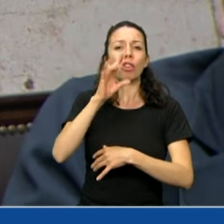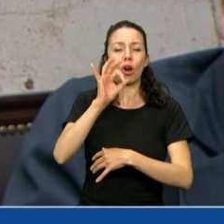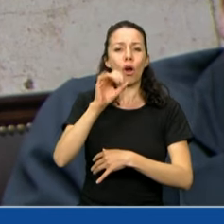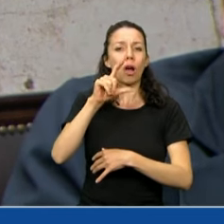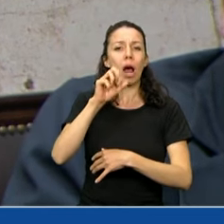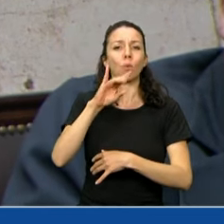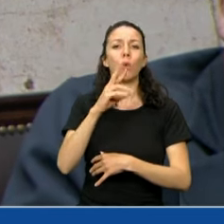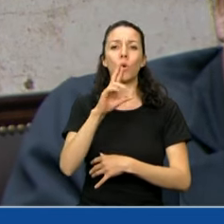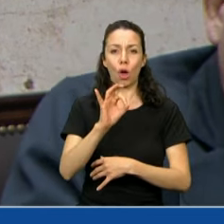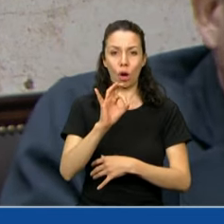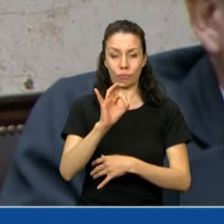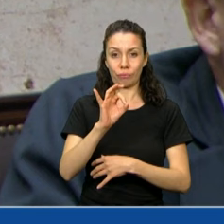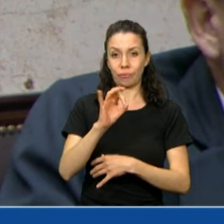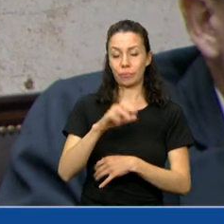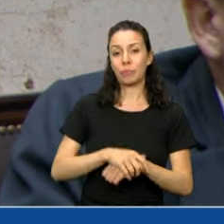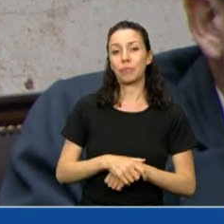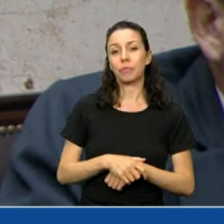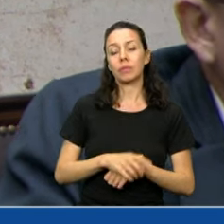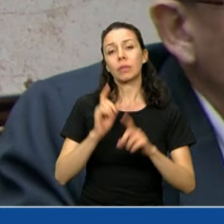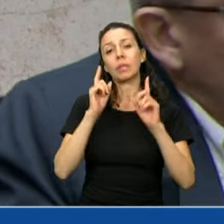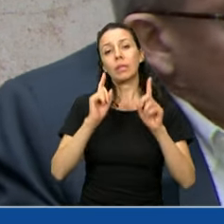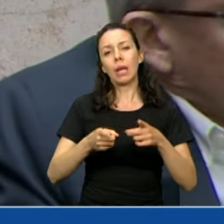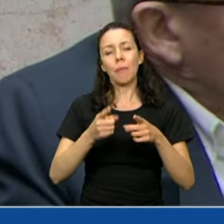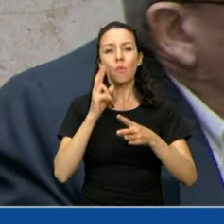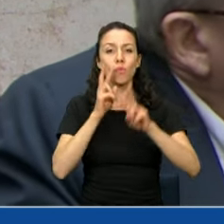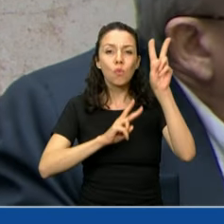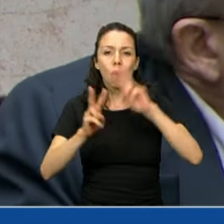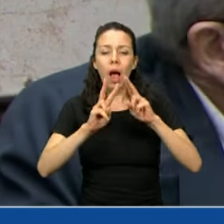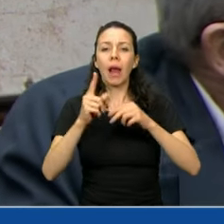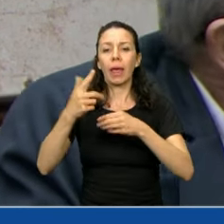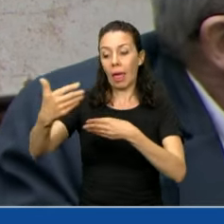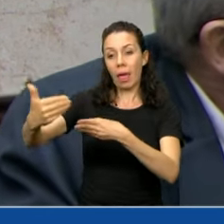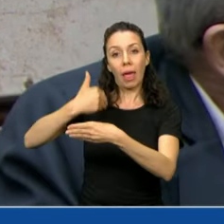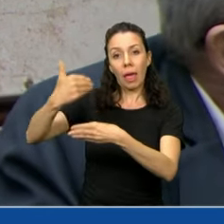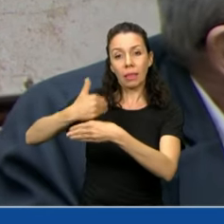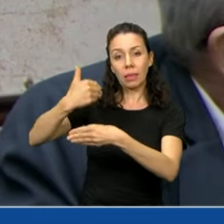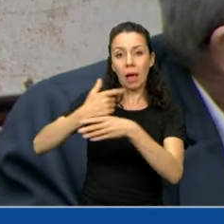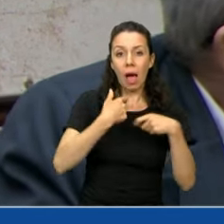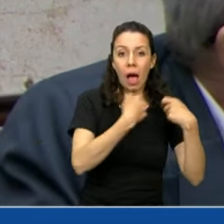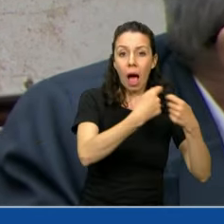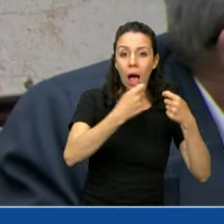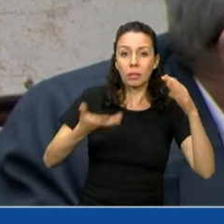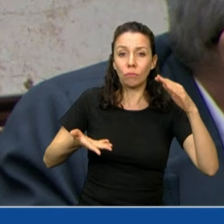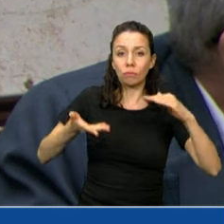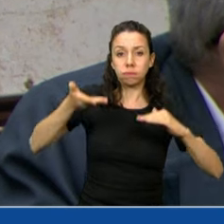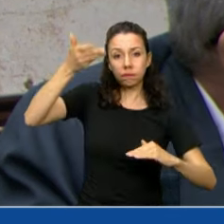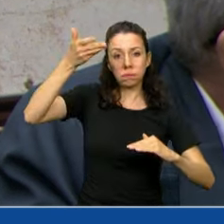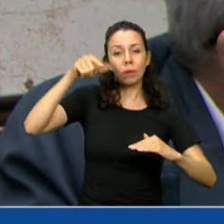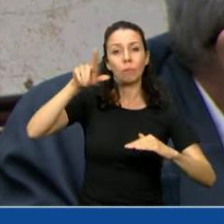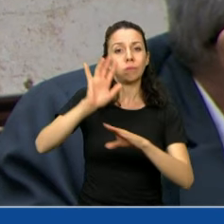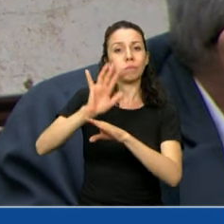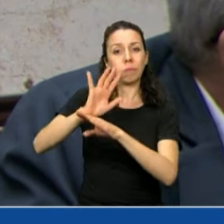además revertir La balanza fiscal generando un superávit con el ingreso de Divisas que